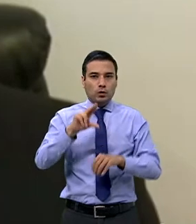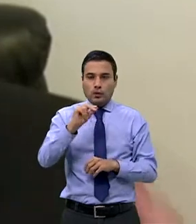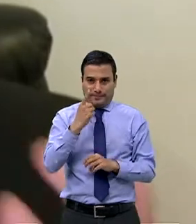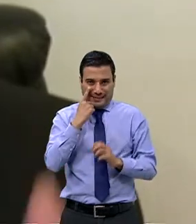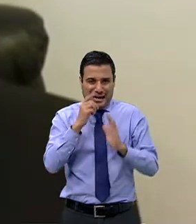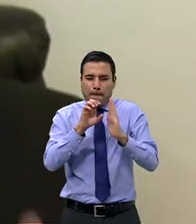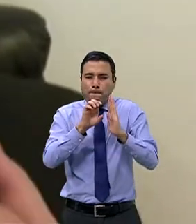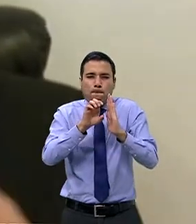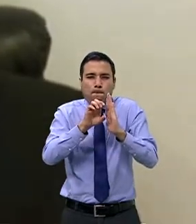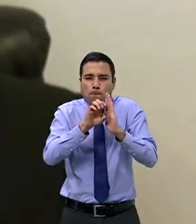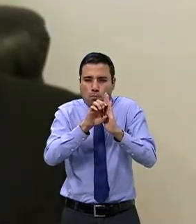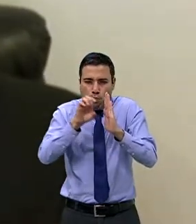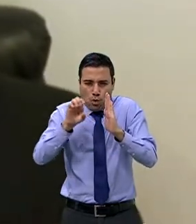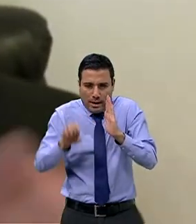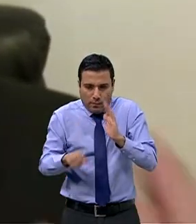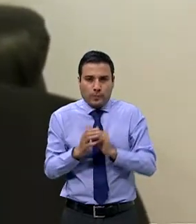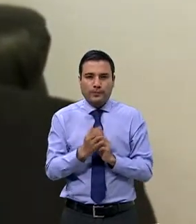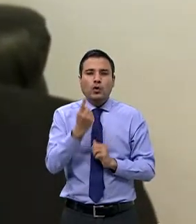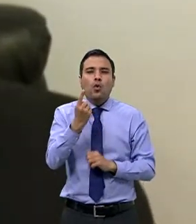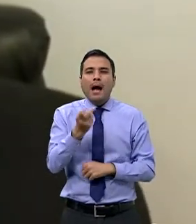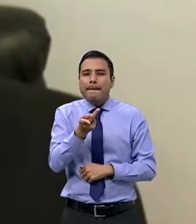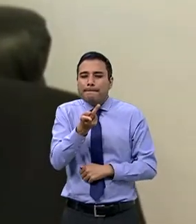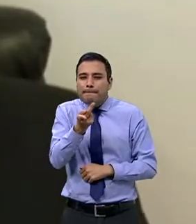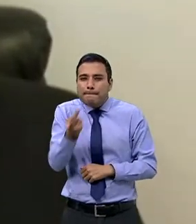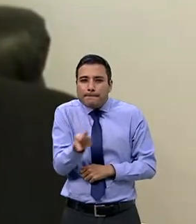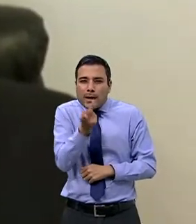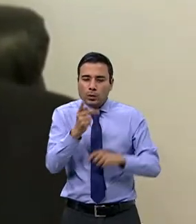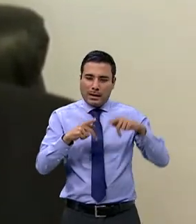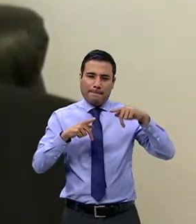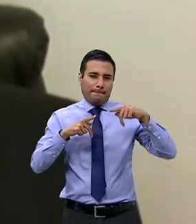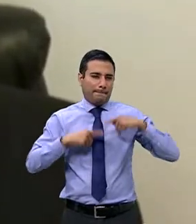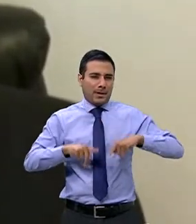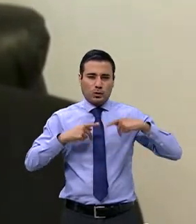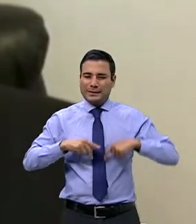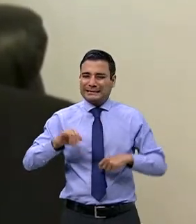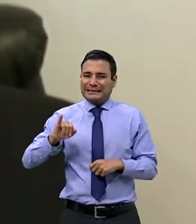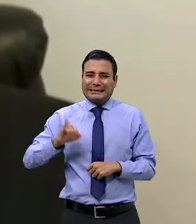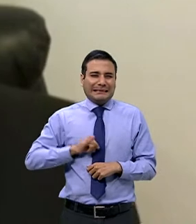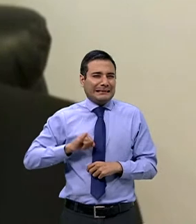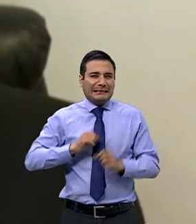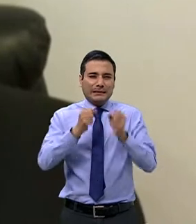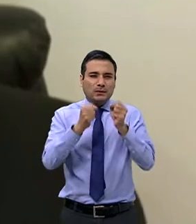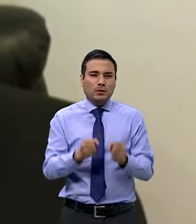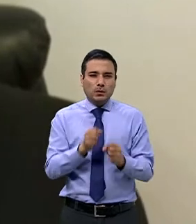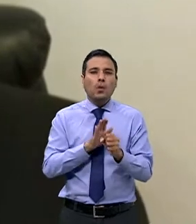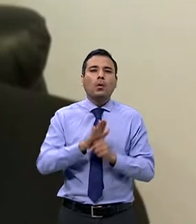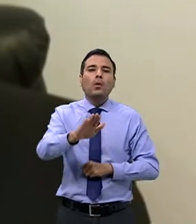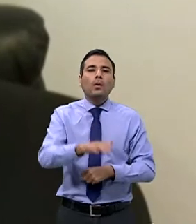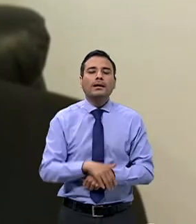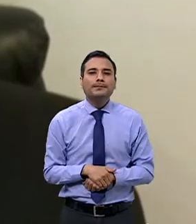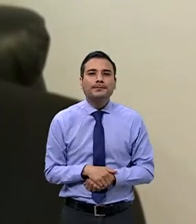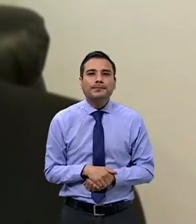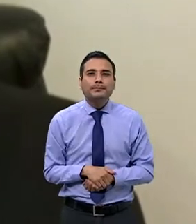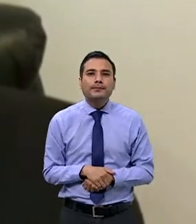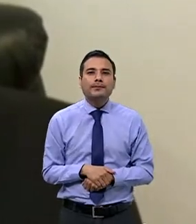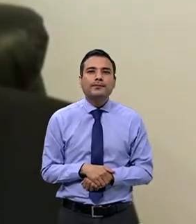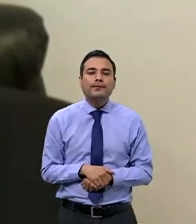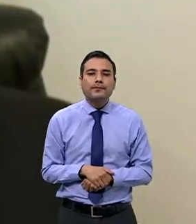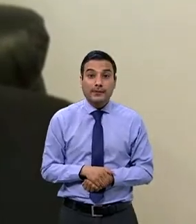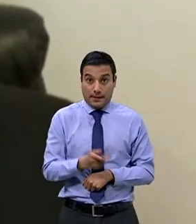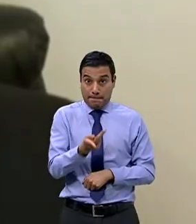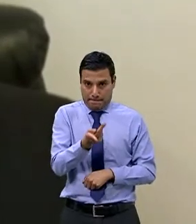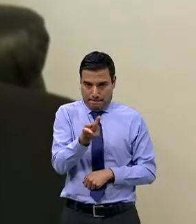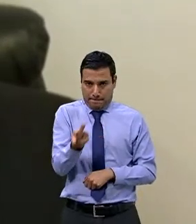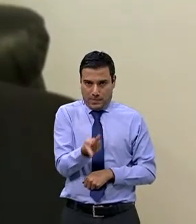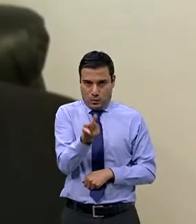entendible y aseguró que hubiera incentivado la participación de las y los mexicanos es preguntarle